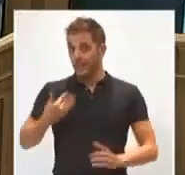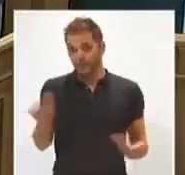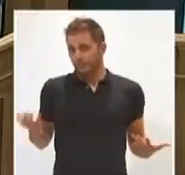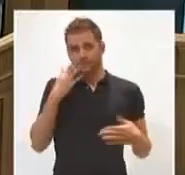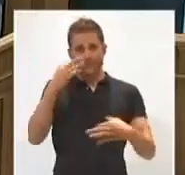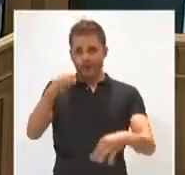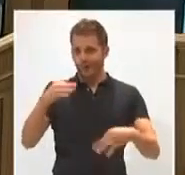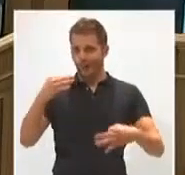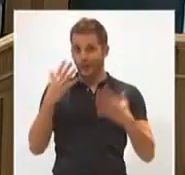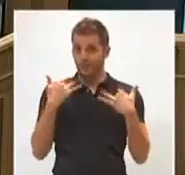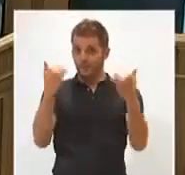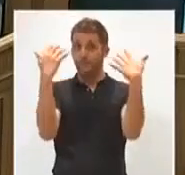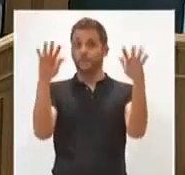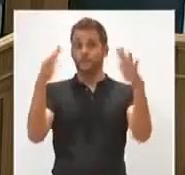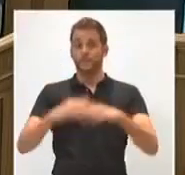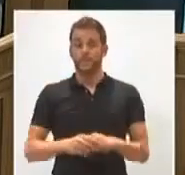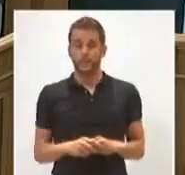y yo tengo que decirles